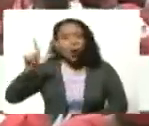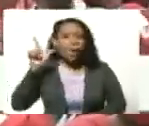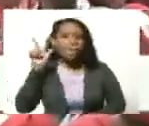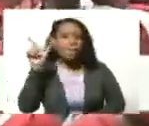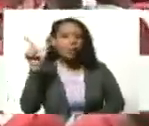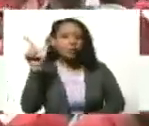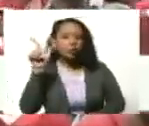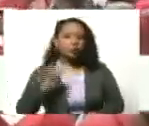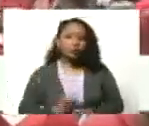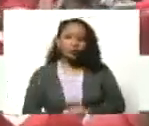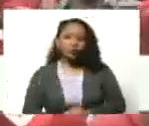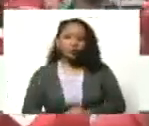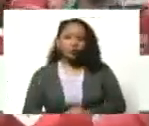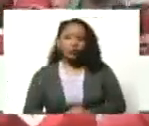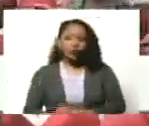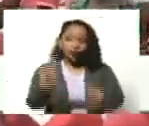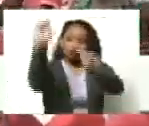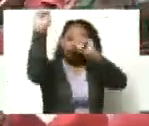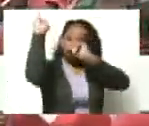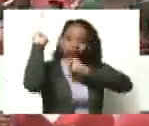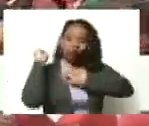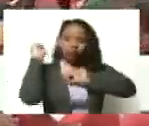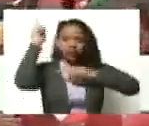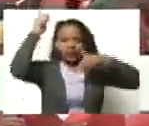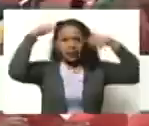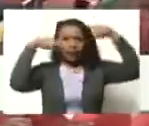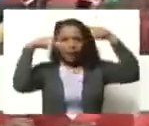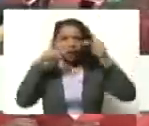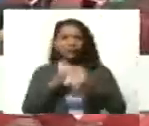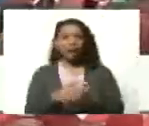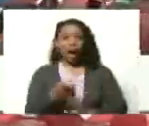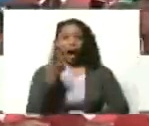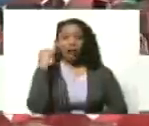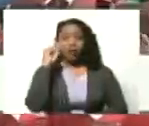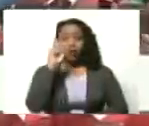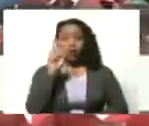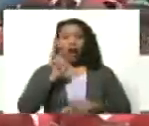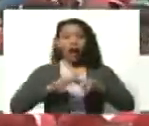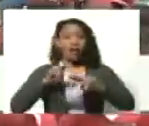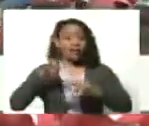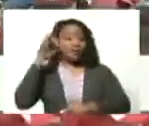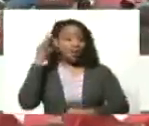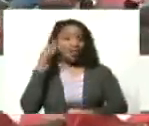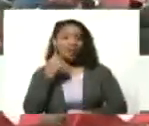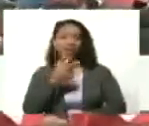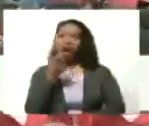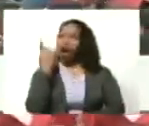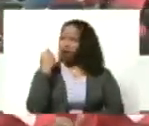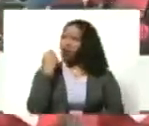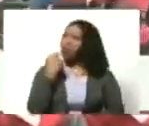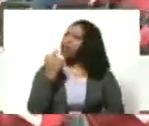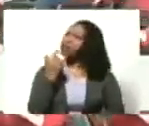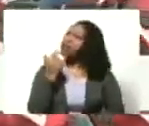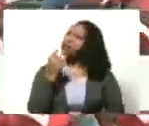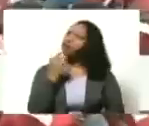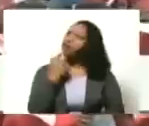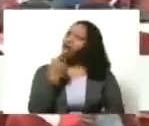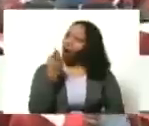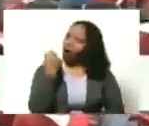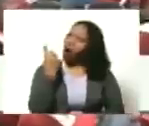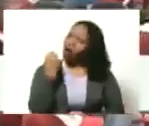Venezuela. Es el legado del comandante Chávez. Ayer una niña decía, fue ayer, ¿verdad?